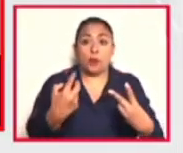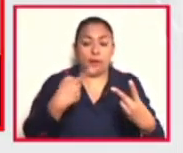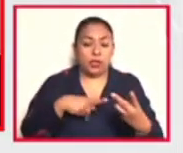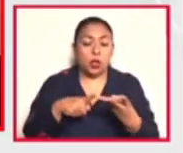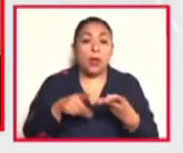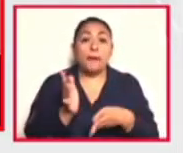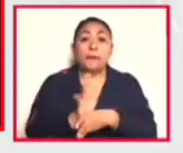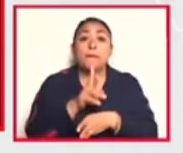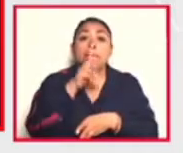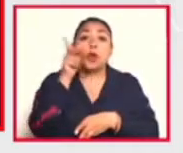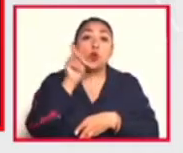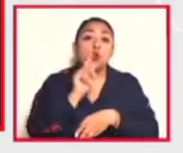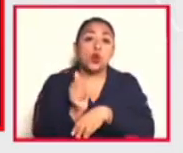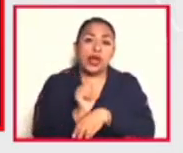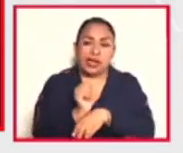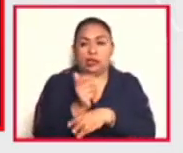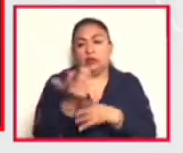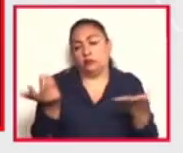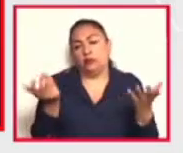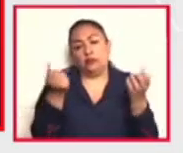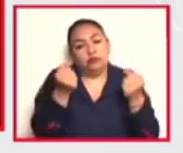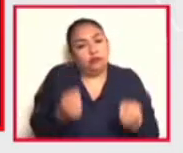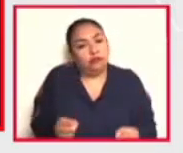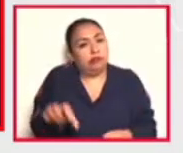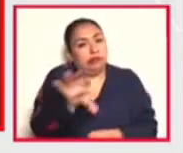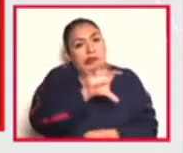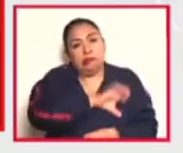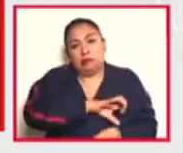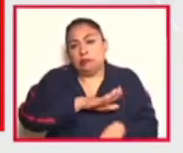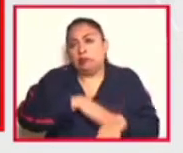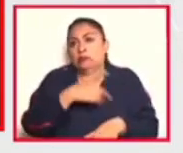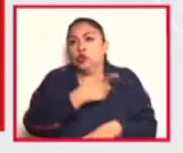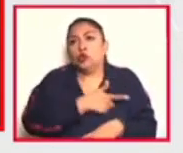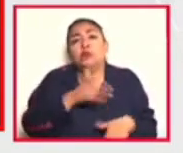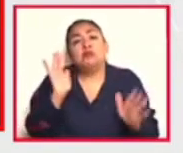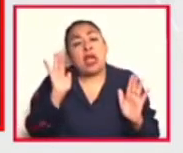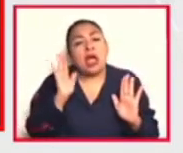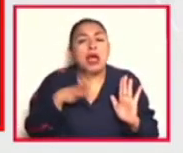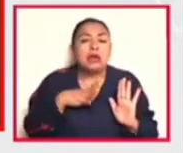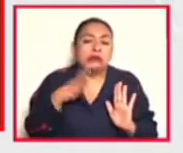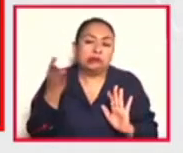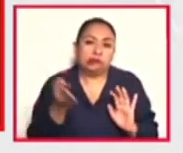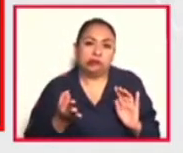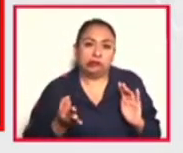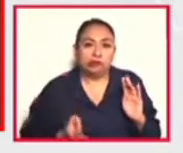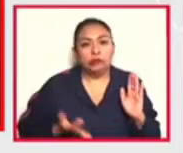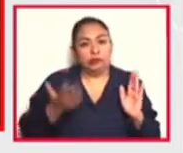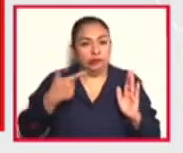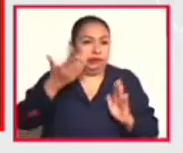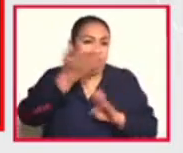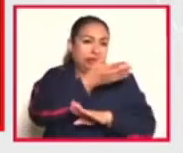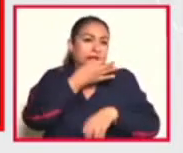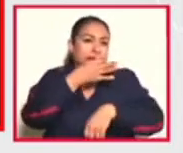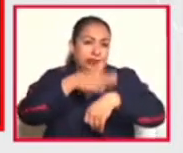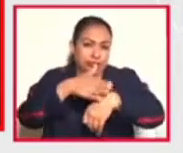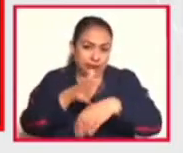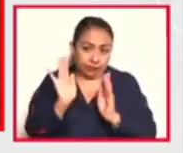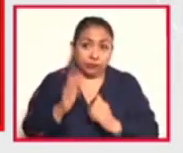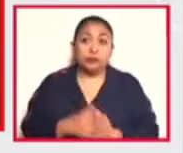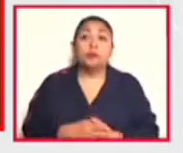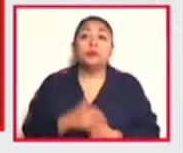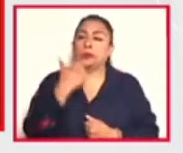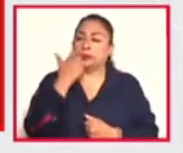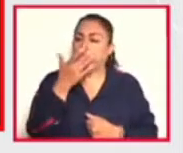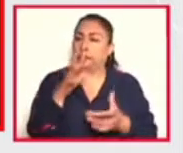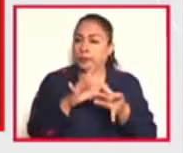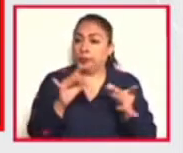actriz. Sin lugar a dudas, era la favorita y nada más se cumplieron, digamos, los pronósticos. Bueno, queremos subrayar simplemente